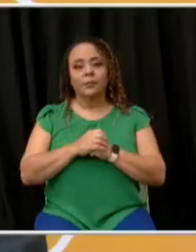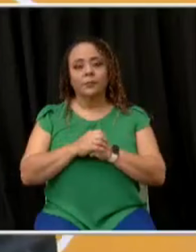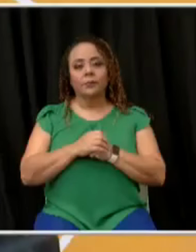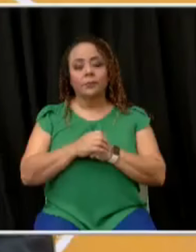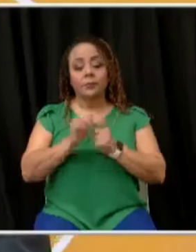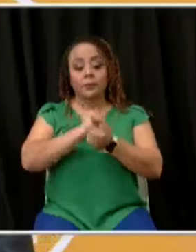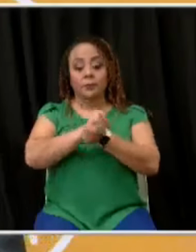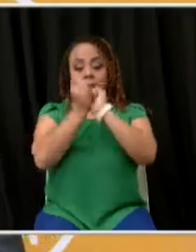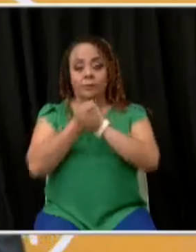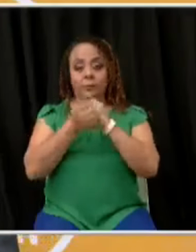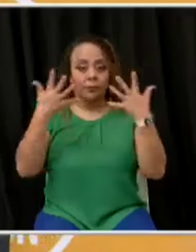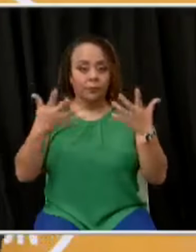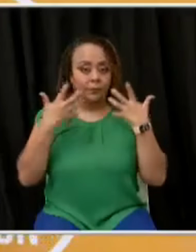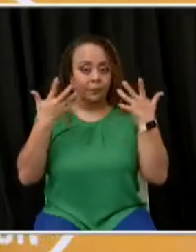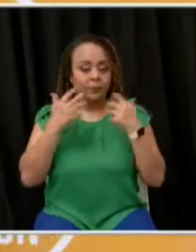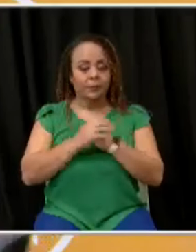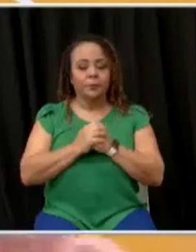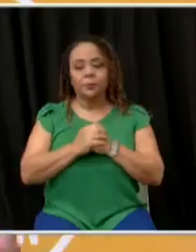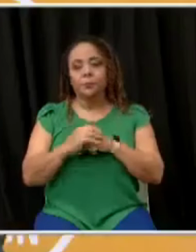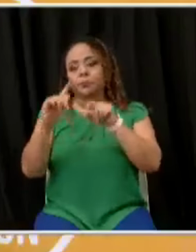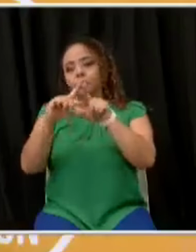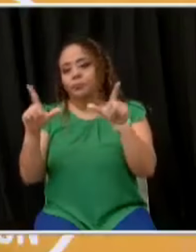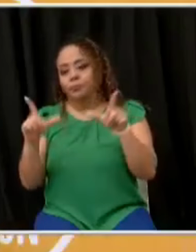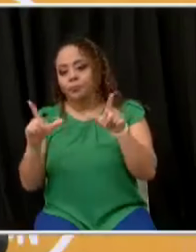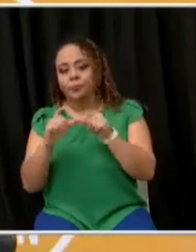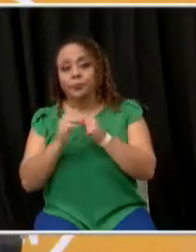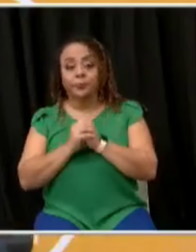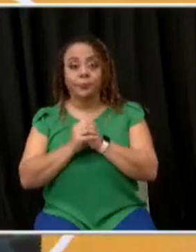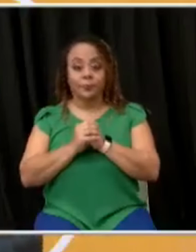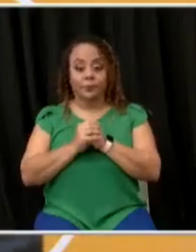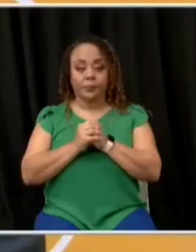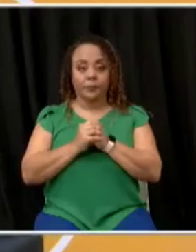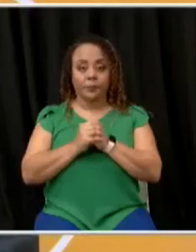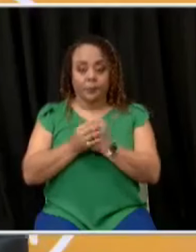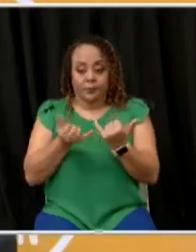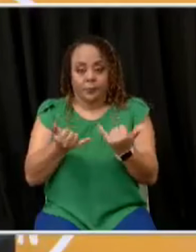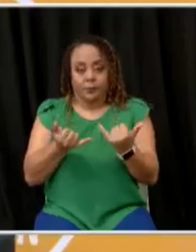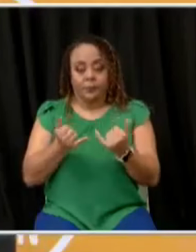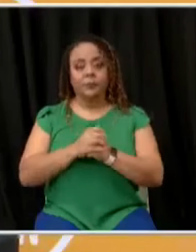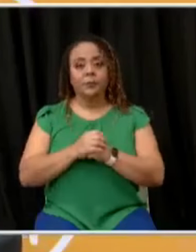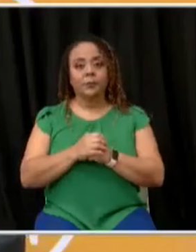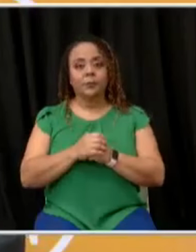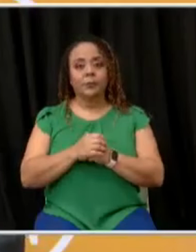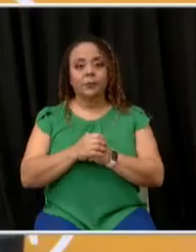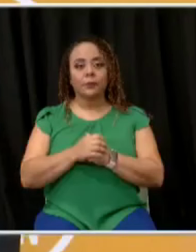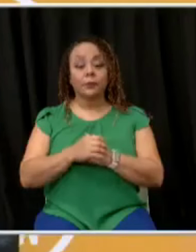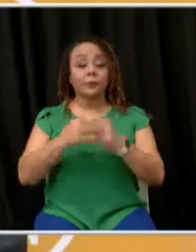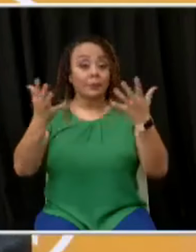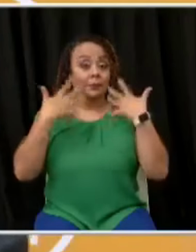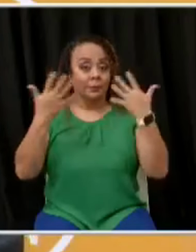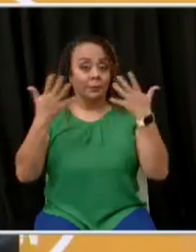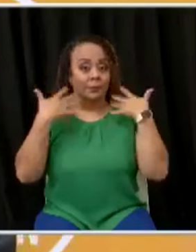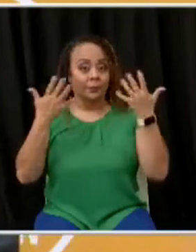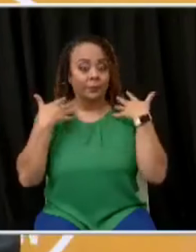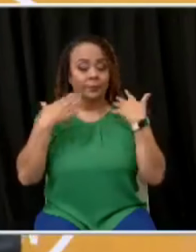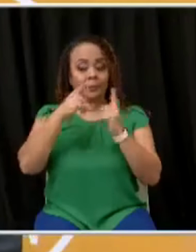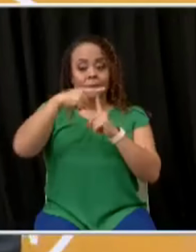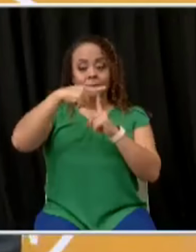el cambio climático, por el lugar donde estamos geográficamente, el calor y